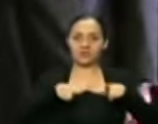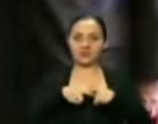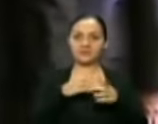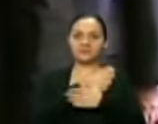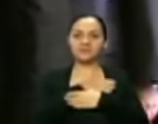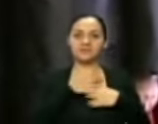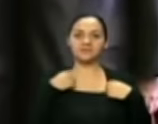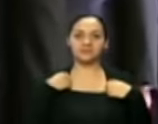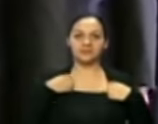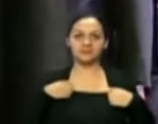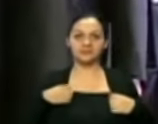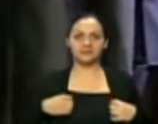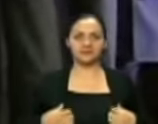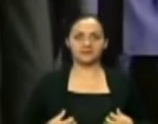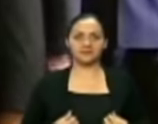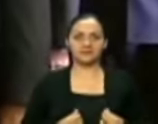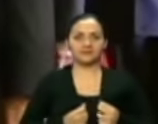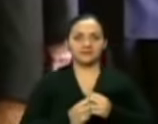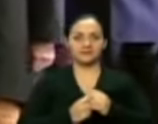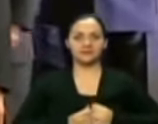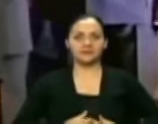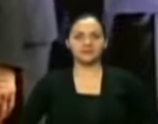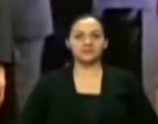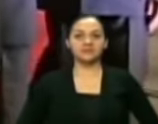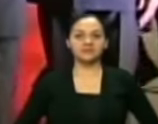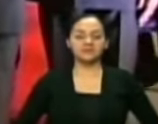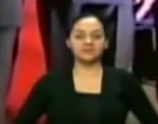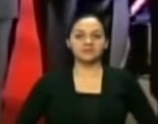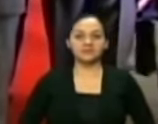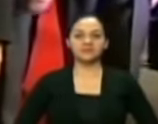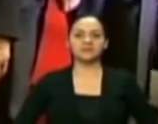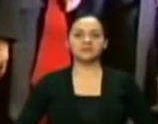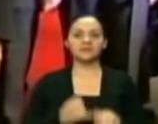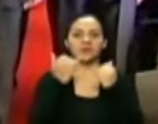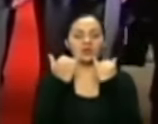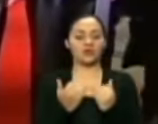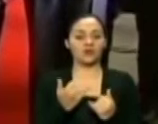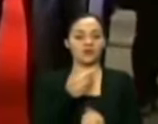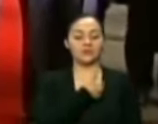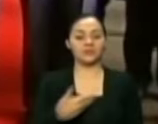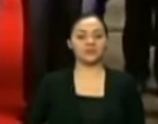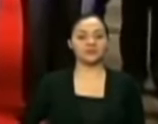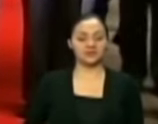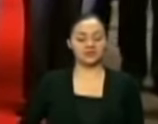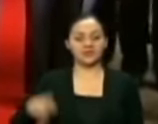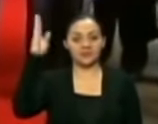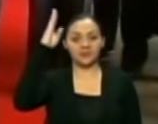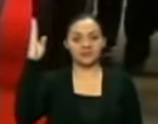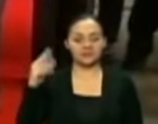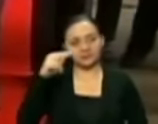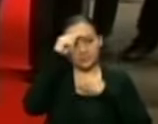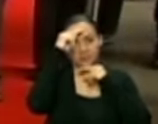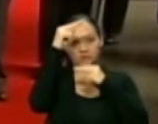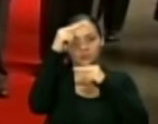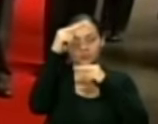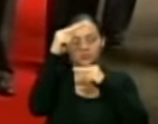estos el canciller. En este momento la mandataria brasileña está recibiendo los honores de jefa de Estado.